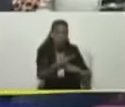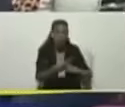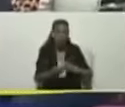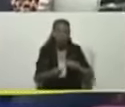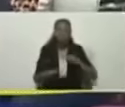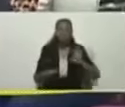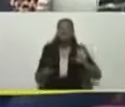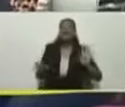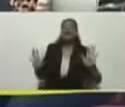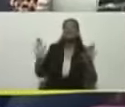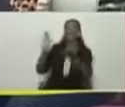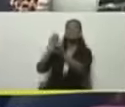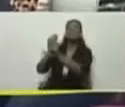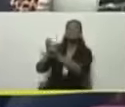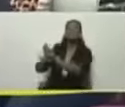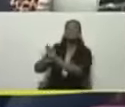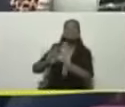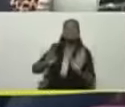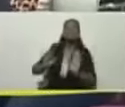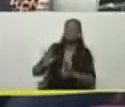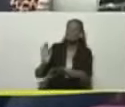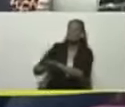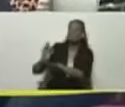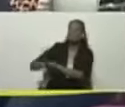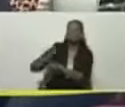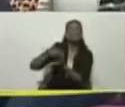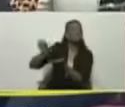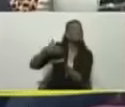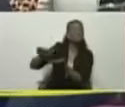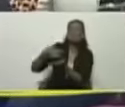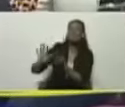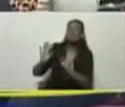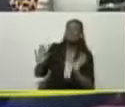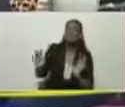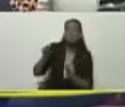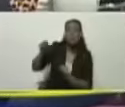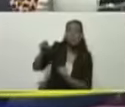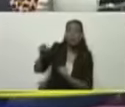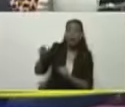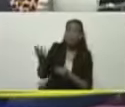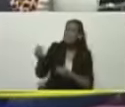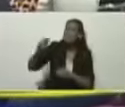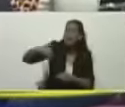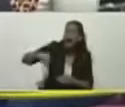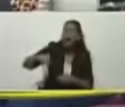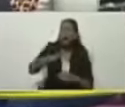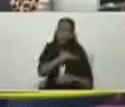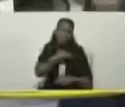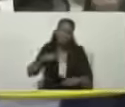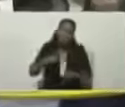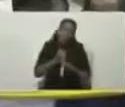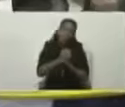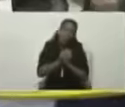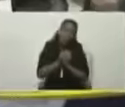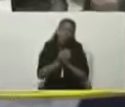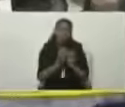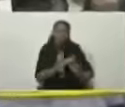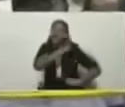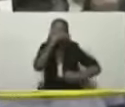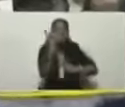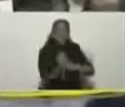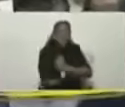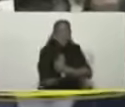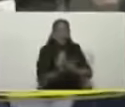nosotros venimos a decirles desde este acto, más podrá nuestro amor, el